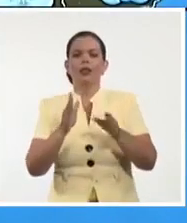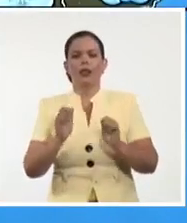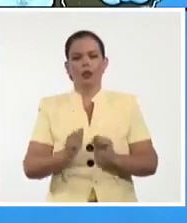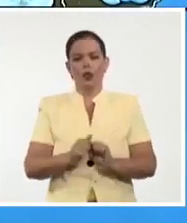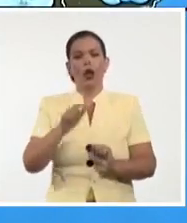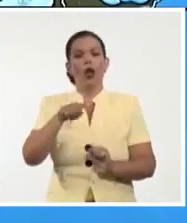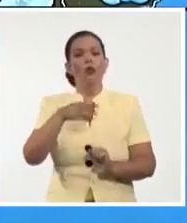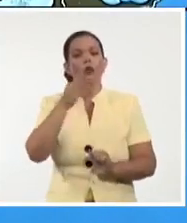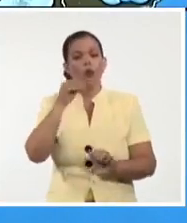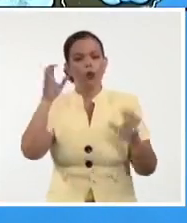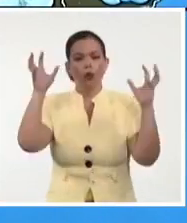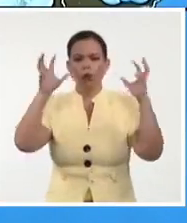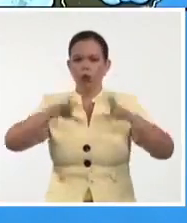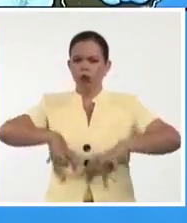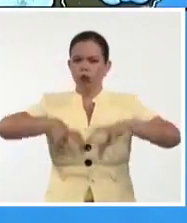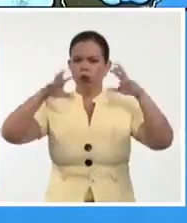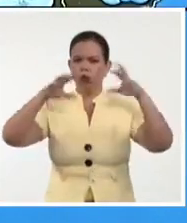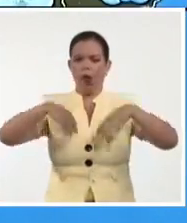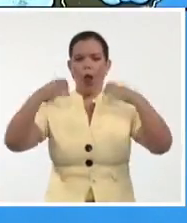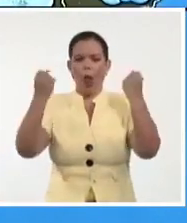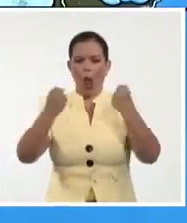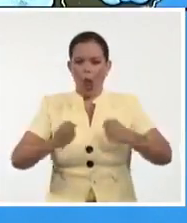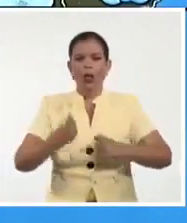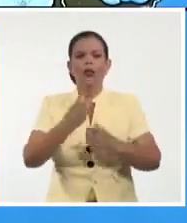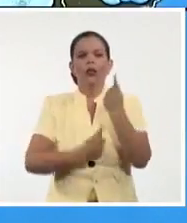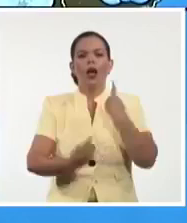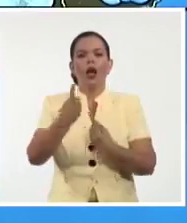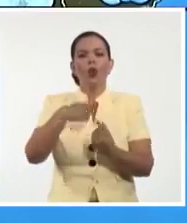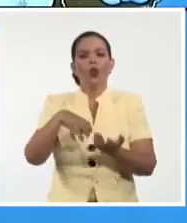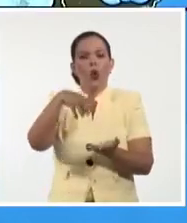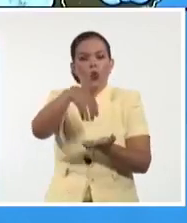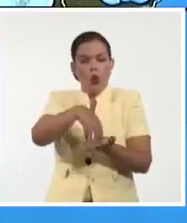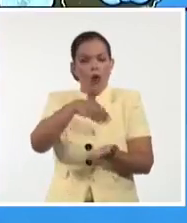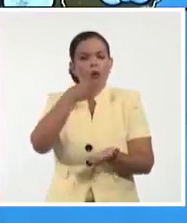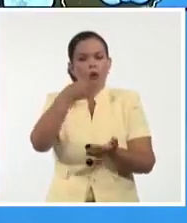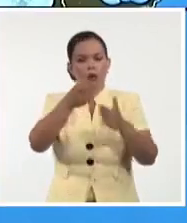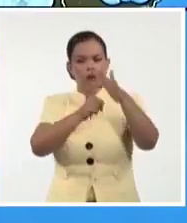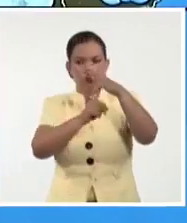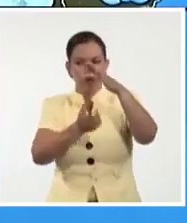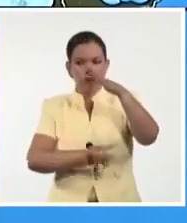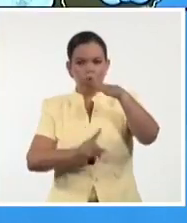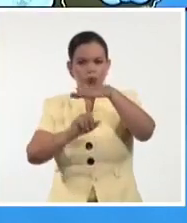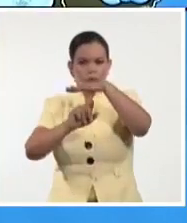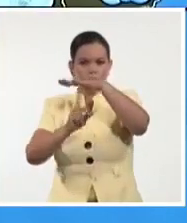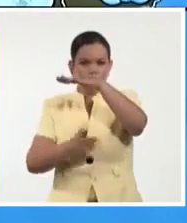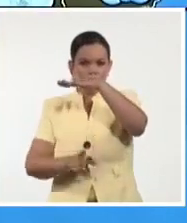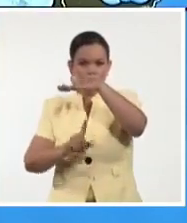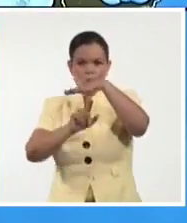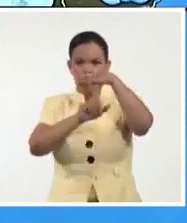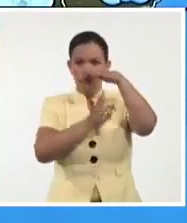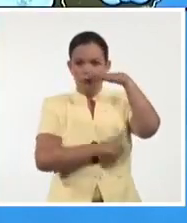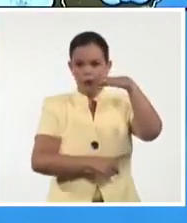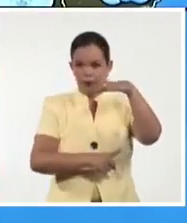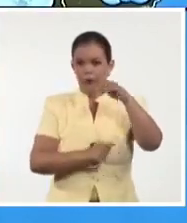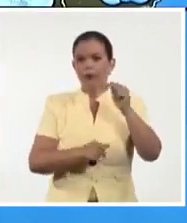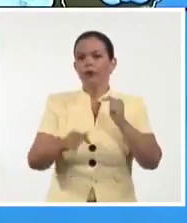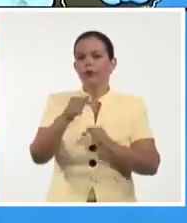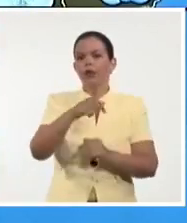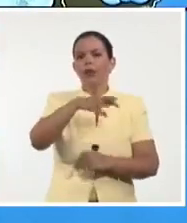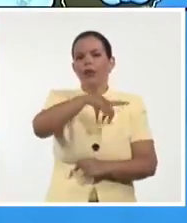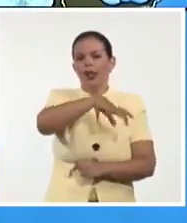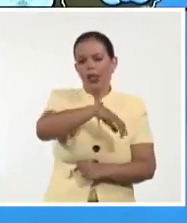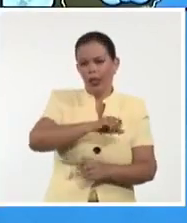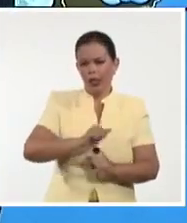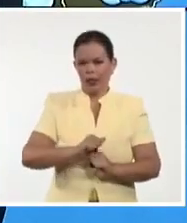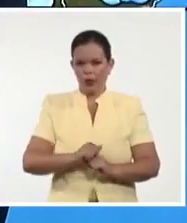incluso fuerte en alguna localidad con abundantes descargas eléctricas esta tarde-noche así que numerosa espina terry o alguna en